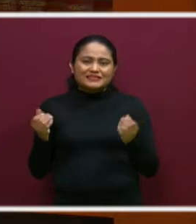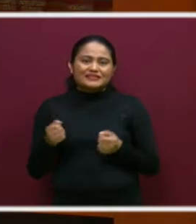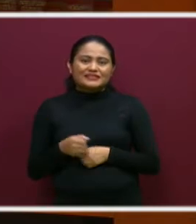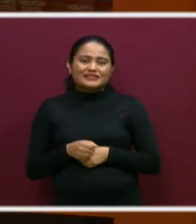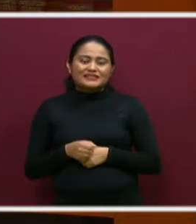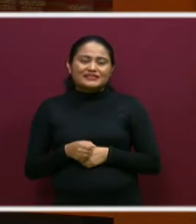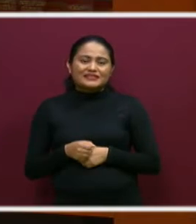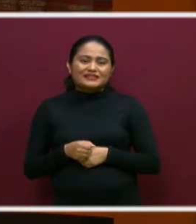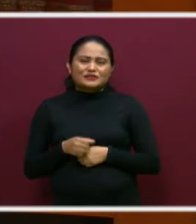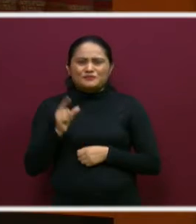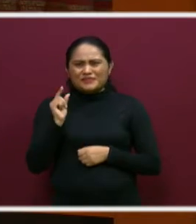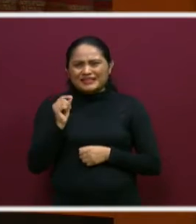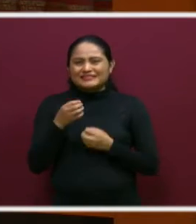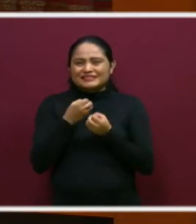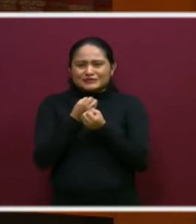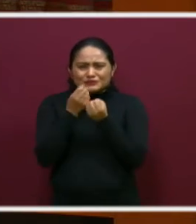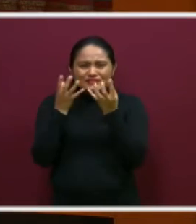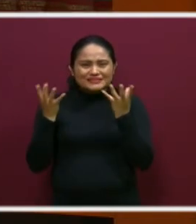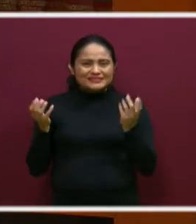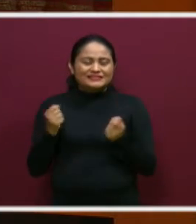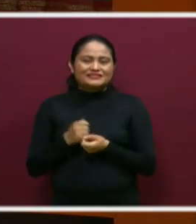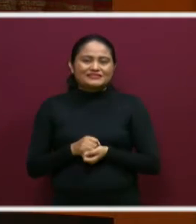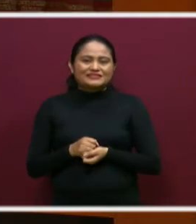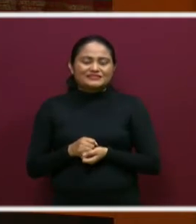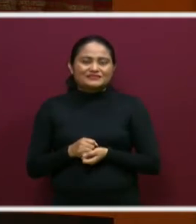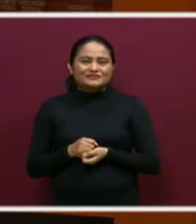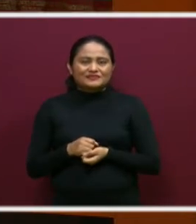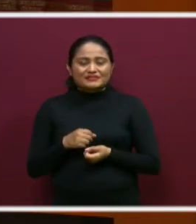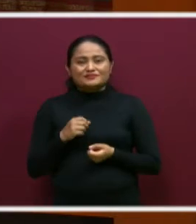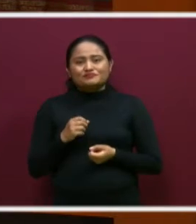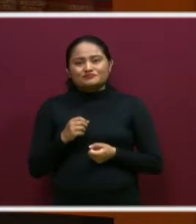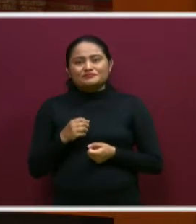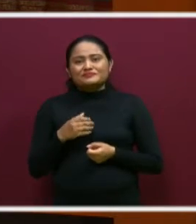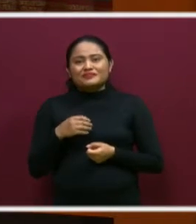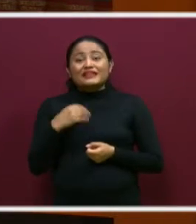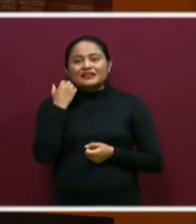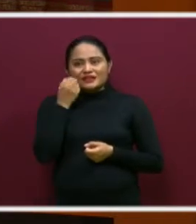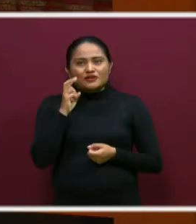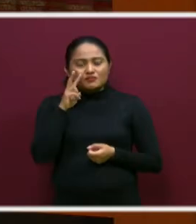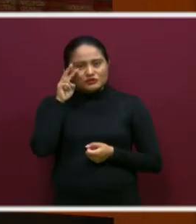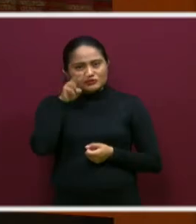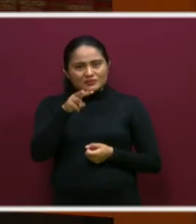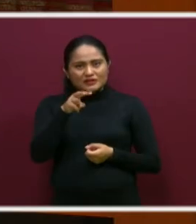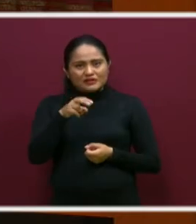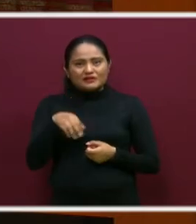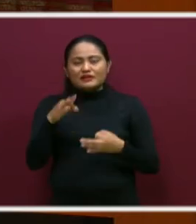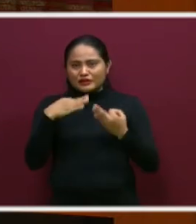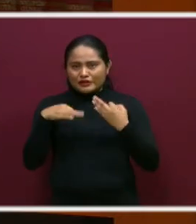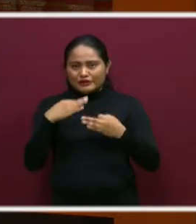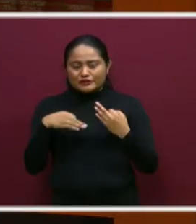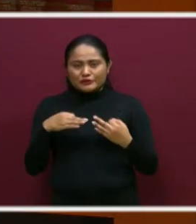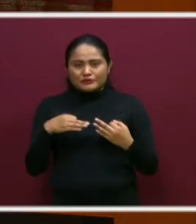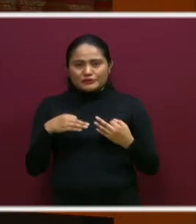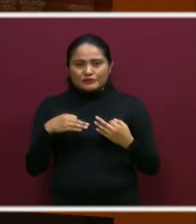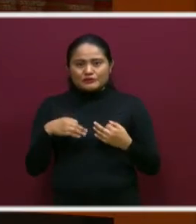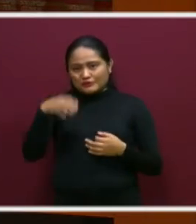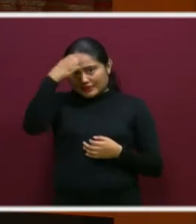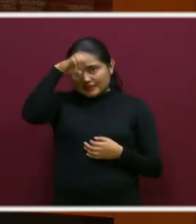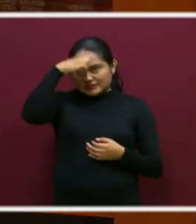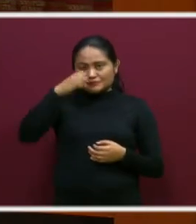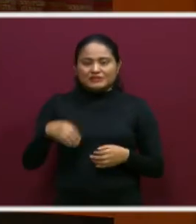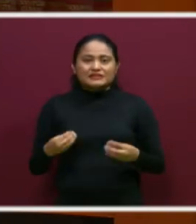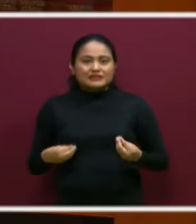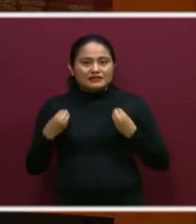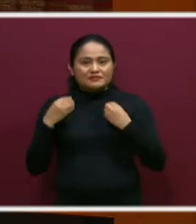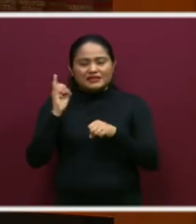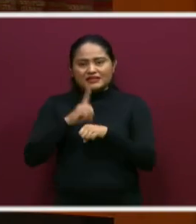volvamos a mencionarlo es a partir de esto ver que todas sus experiencias las puedan plasmar en papel y les puede servir en algún futuro para